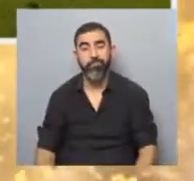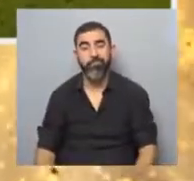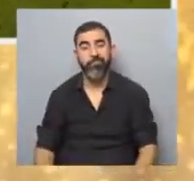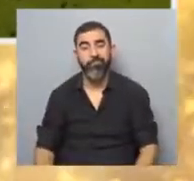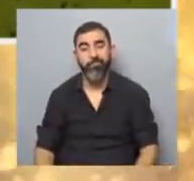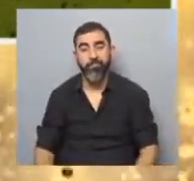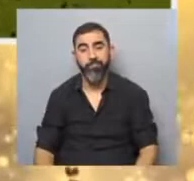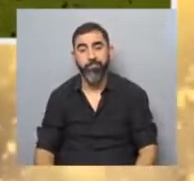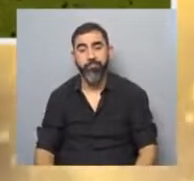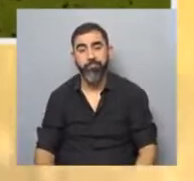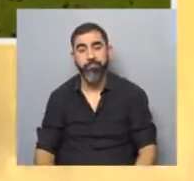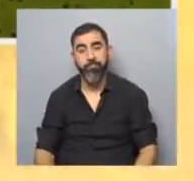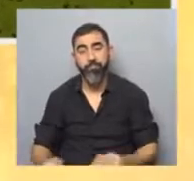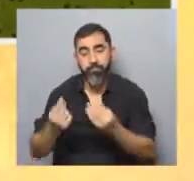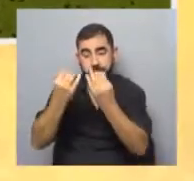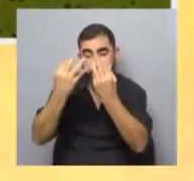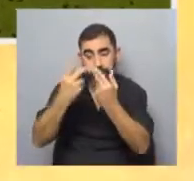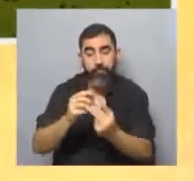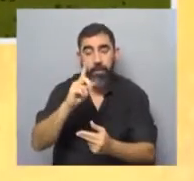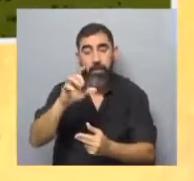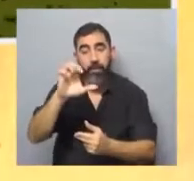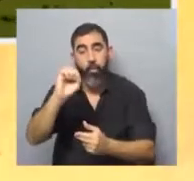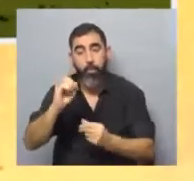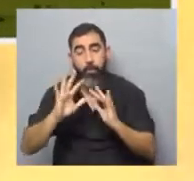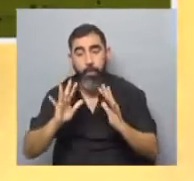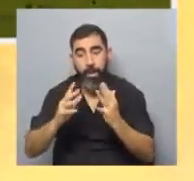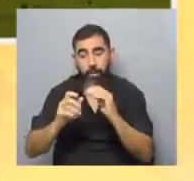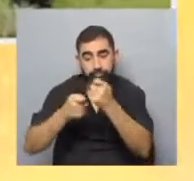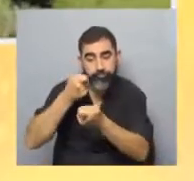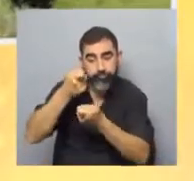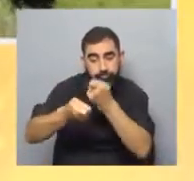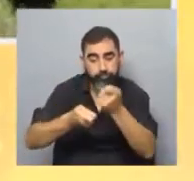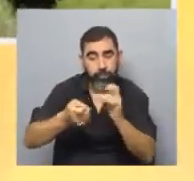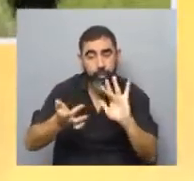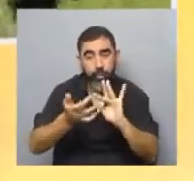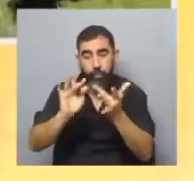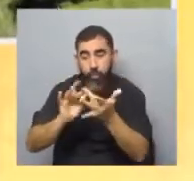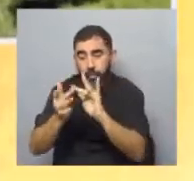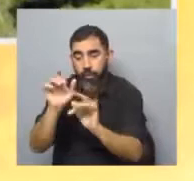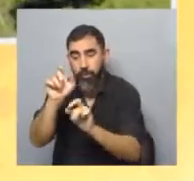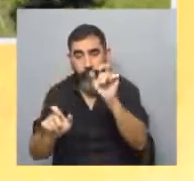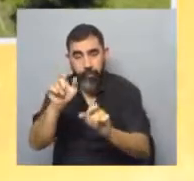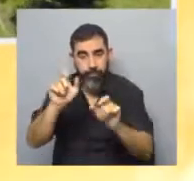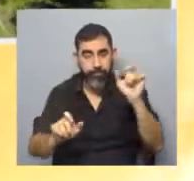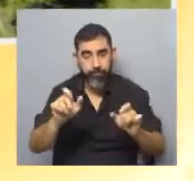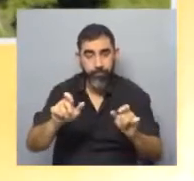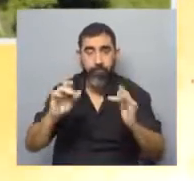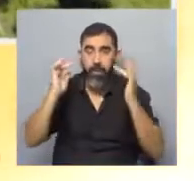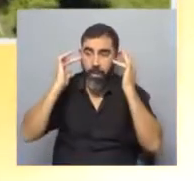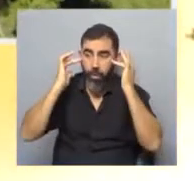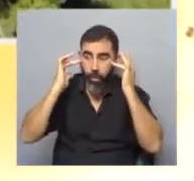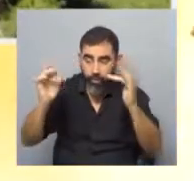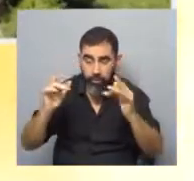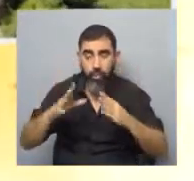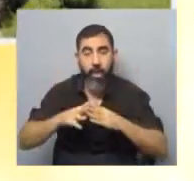cuando empezás a armar un geoparque, a construirlo, tenés que conectar a las personas con eso, con la educación. Las